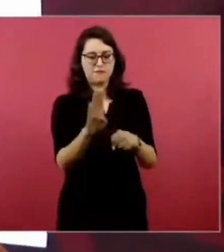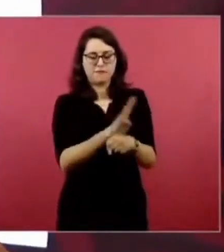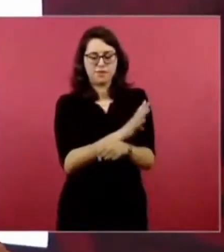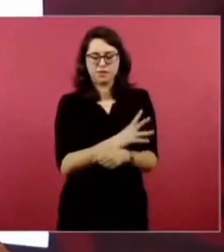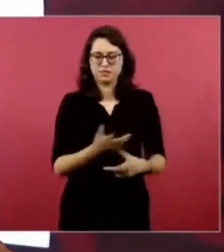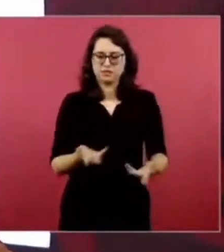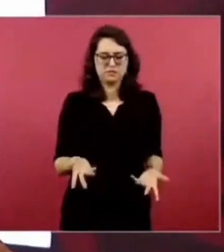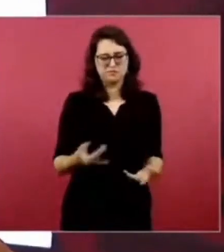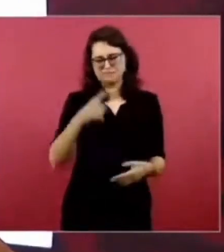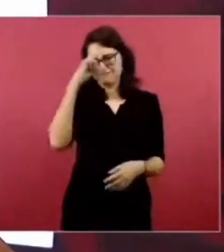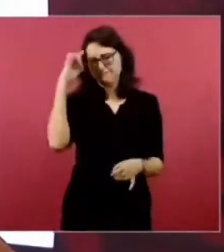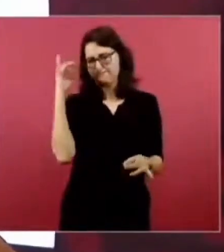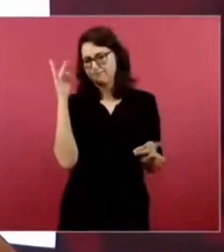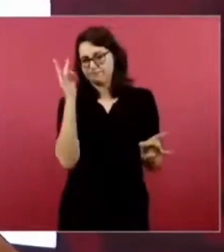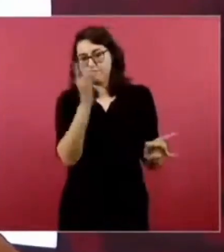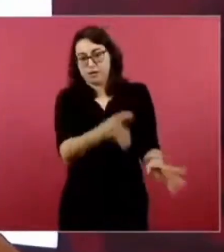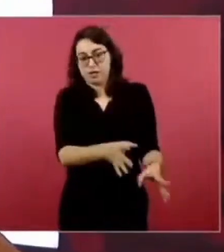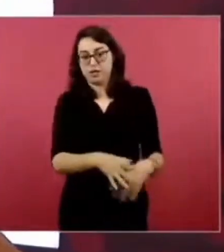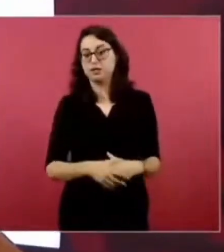Pero eso ya